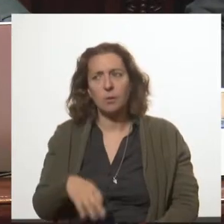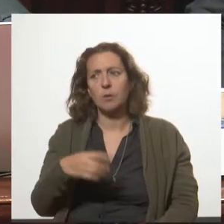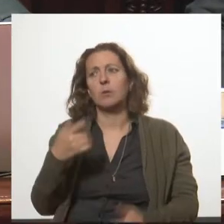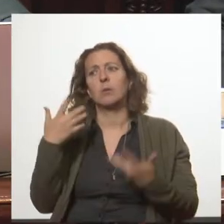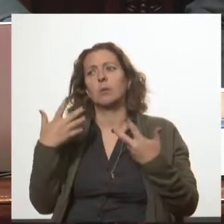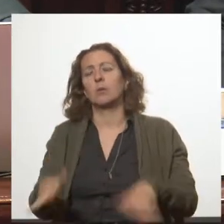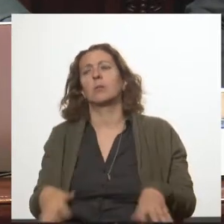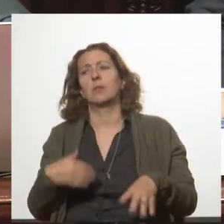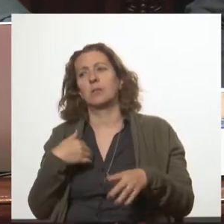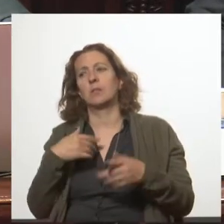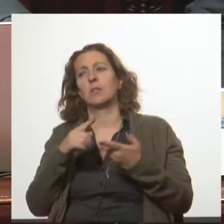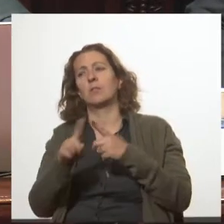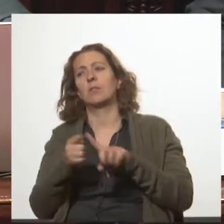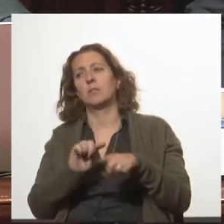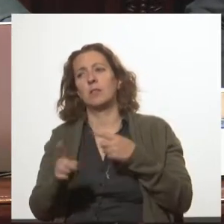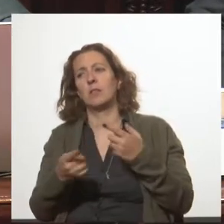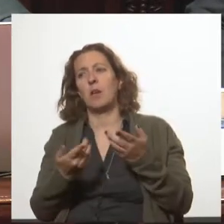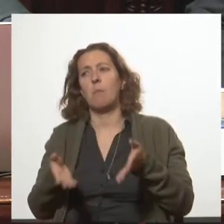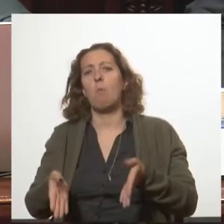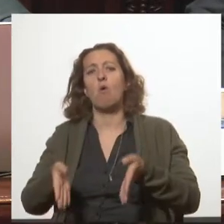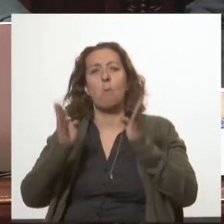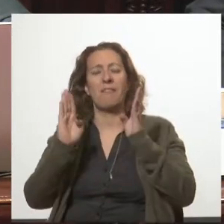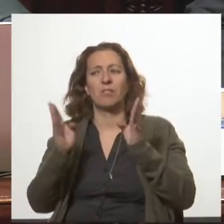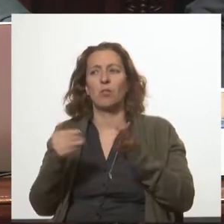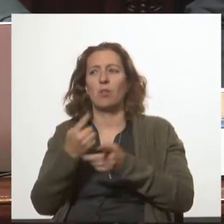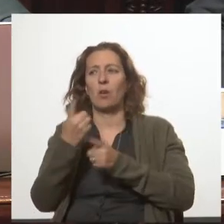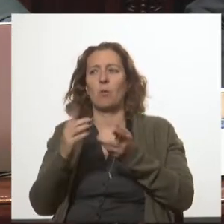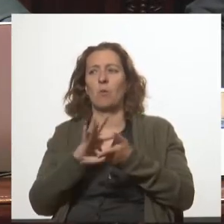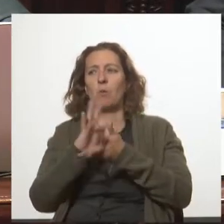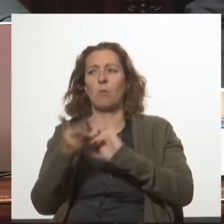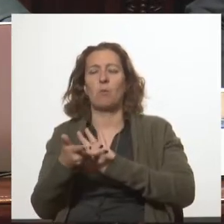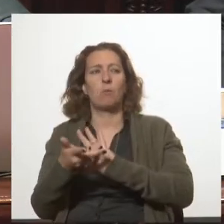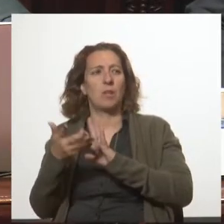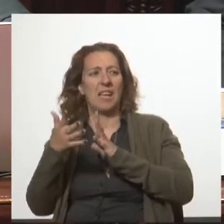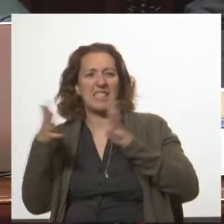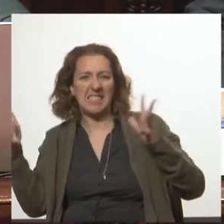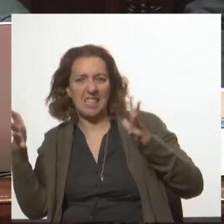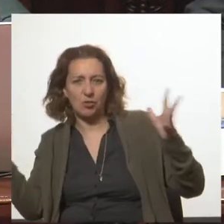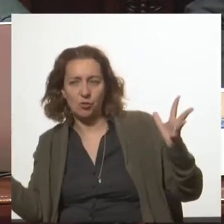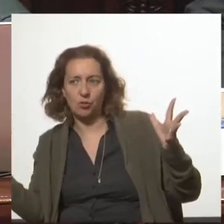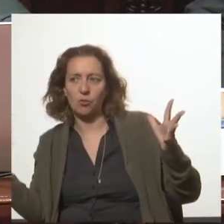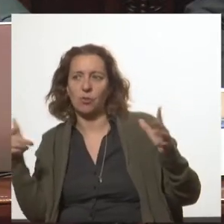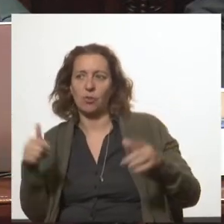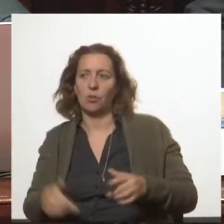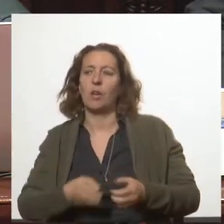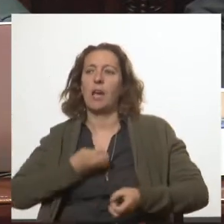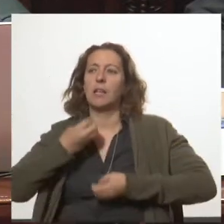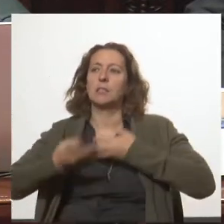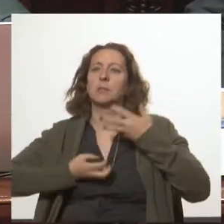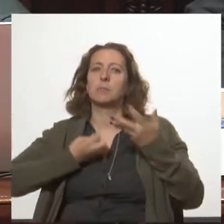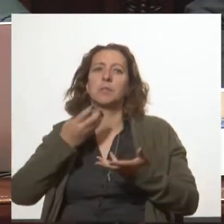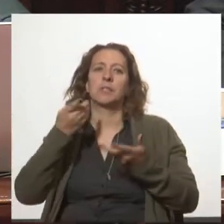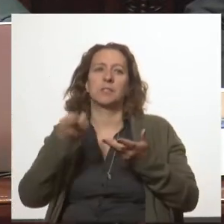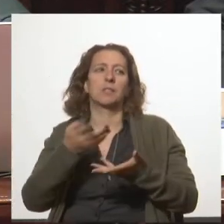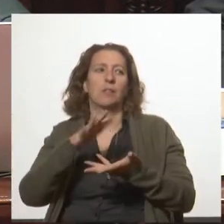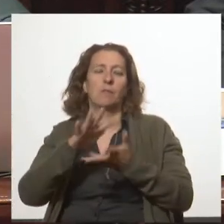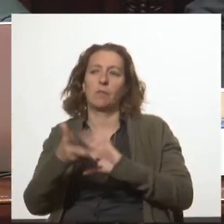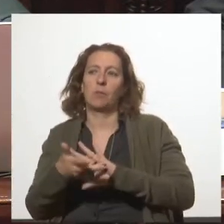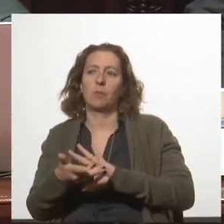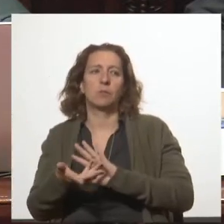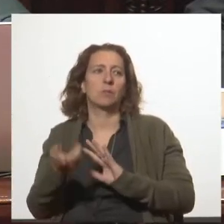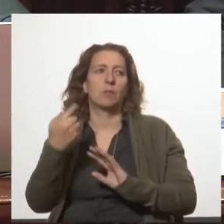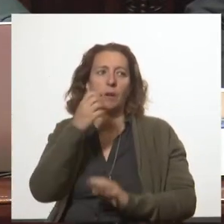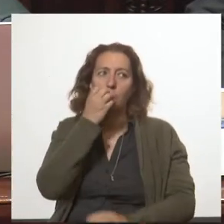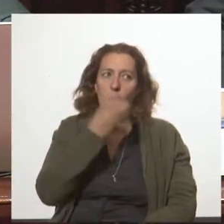quisiera que se le asocie al monumento de alguna manera al exceso que hoy éste se expresa en ese recinto de alguna manera sería